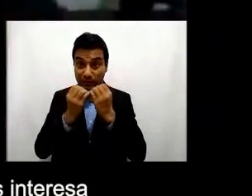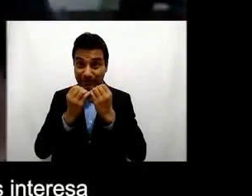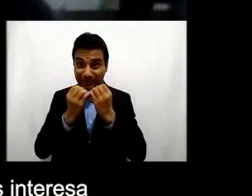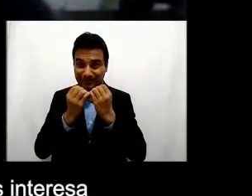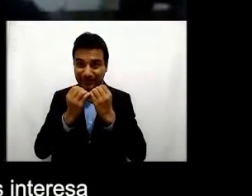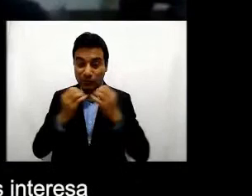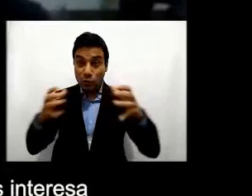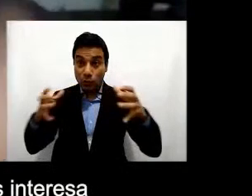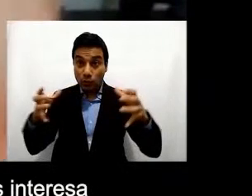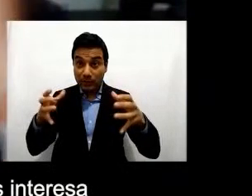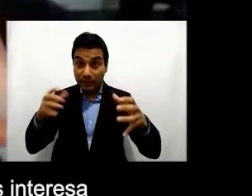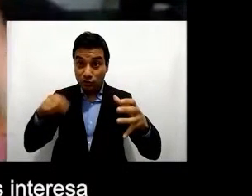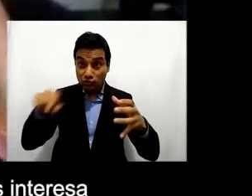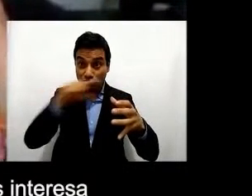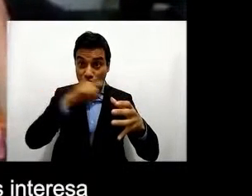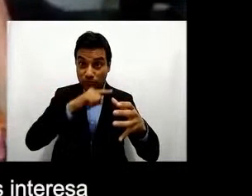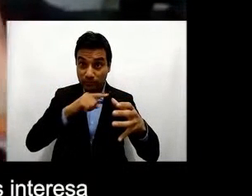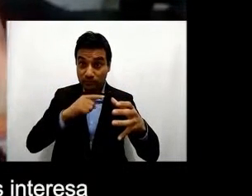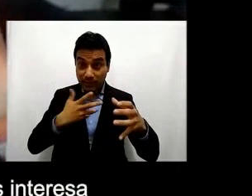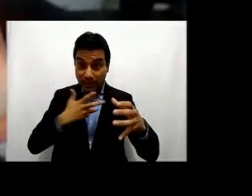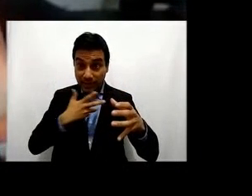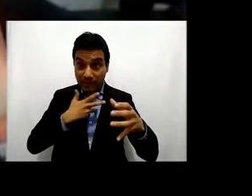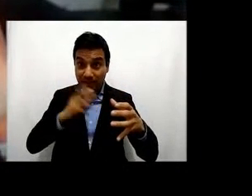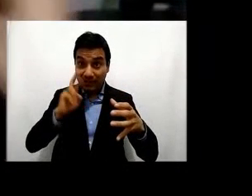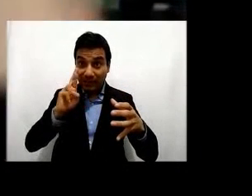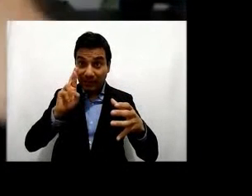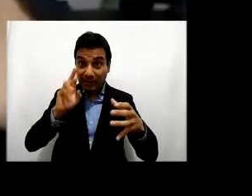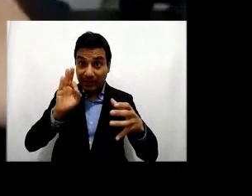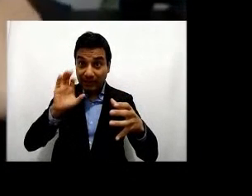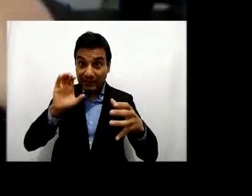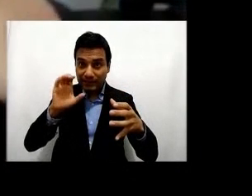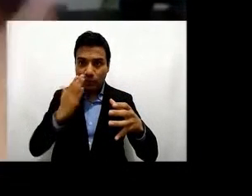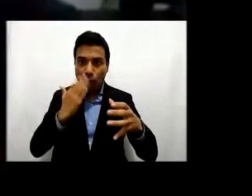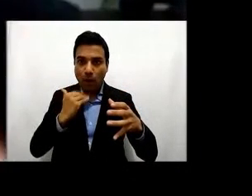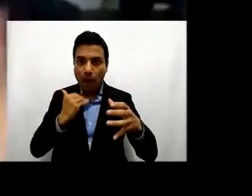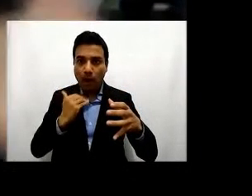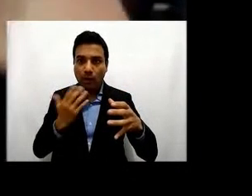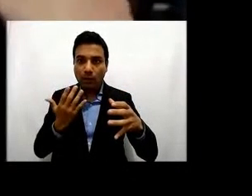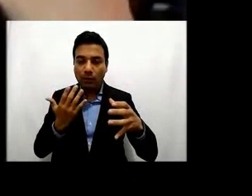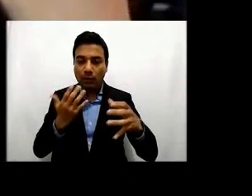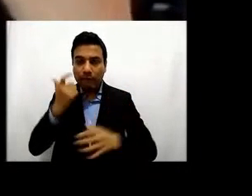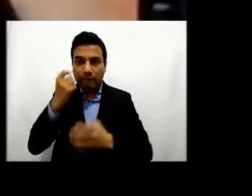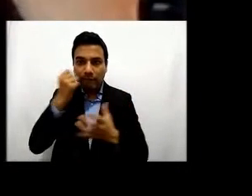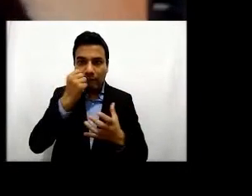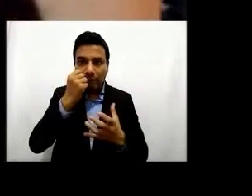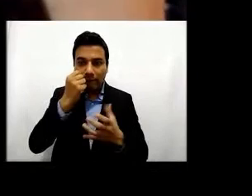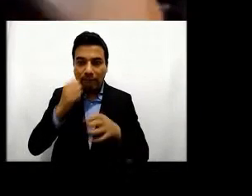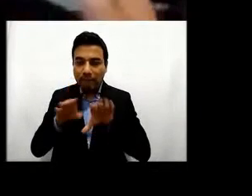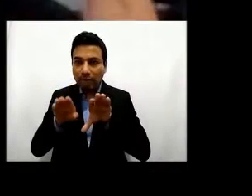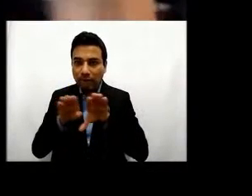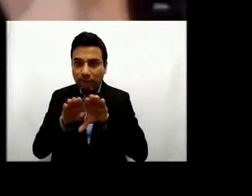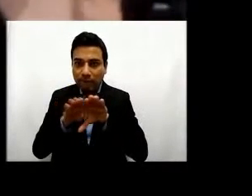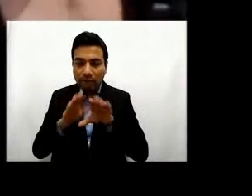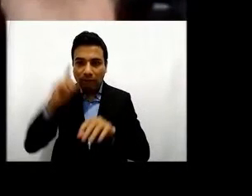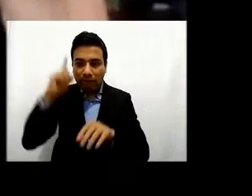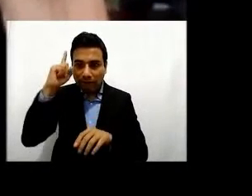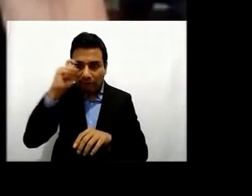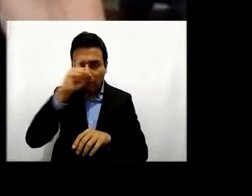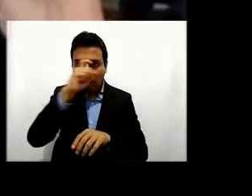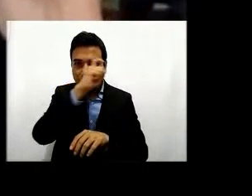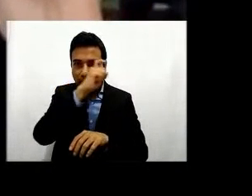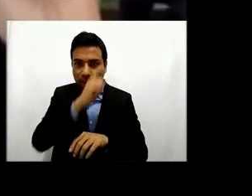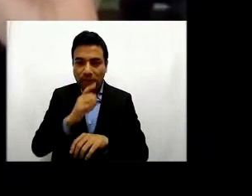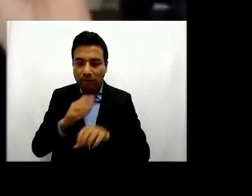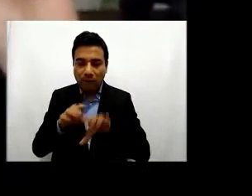no sé, con un RFC. Entonces, esto supuso más retos, más formas de poder,